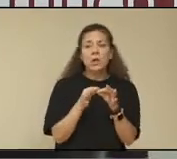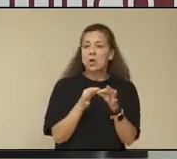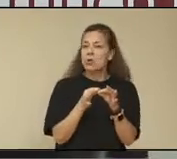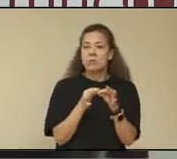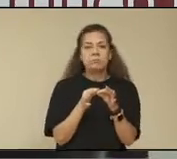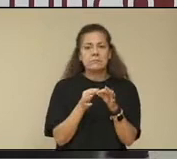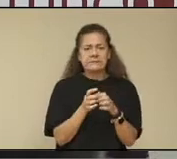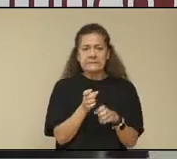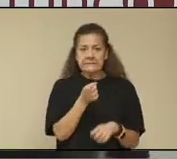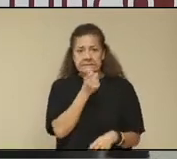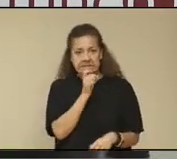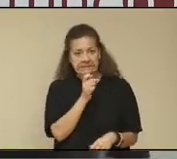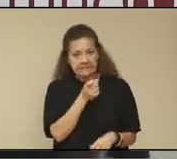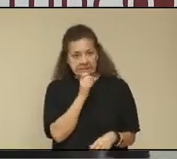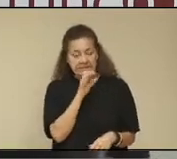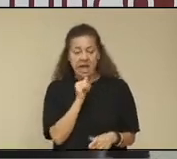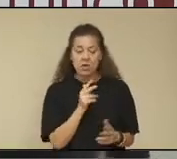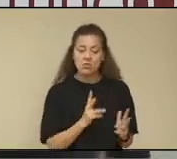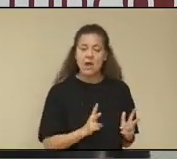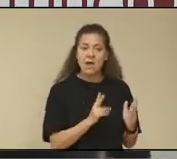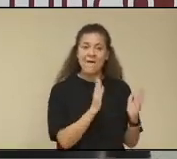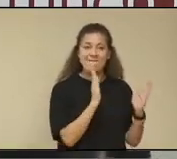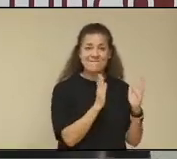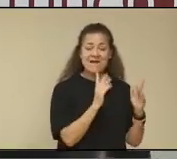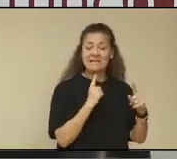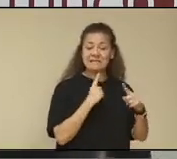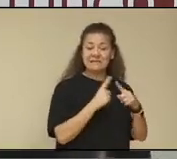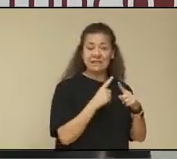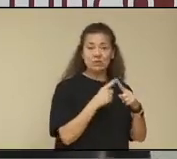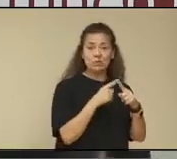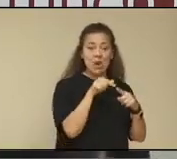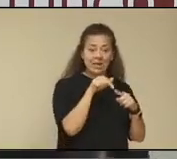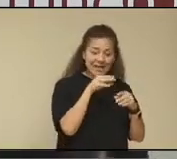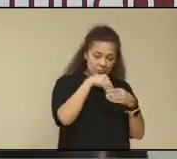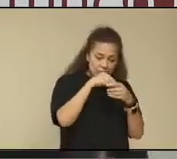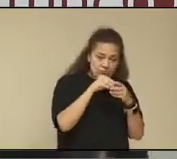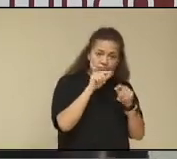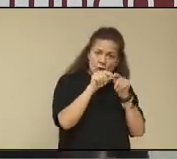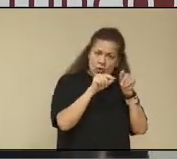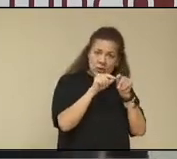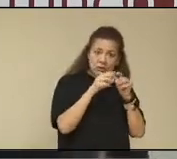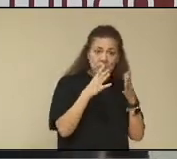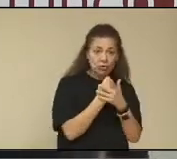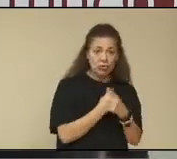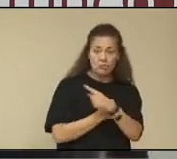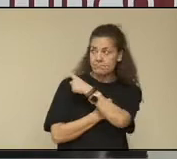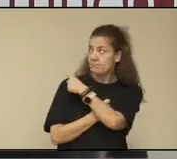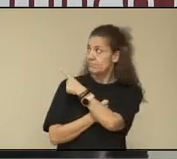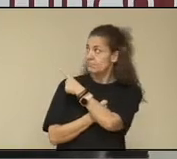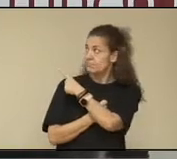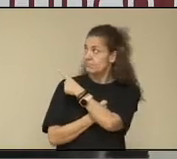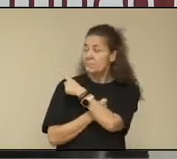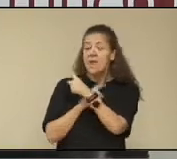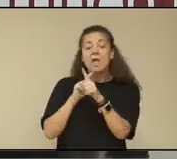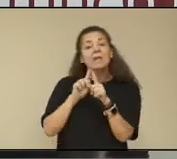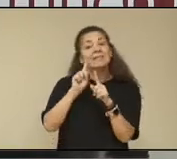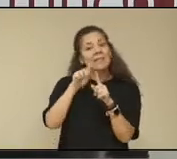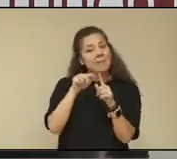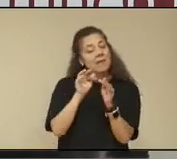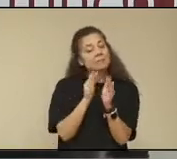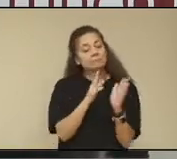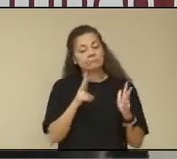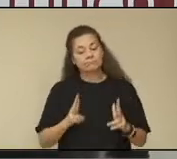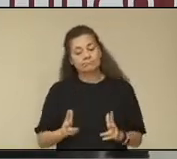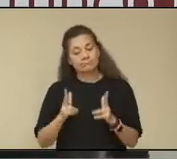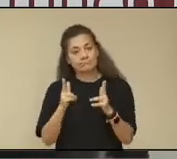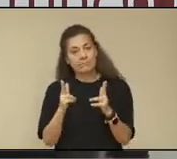relativamente complejo, donde hay una fase sexual en el mosquito, que es toda esta parte de aquí, y una parte